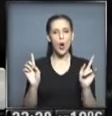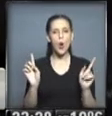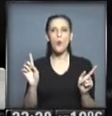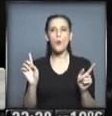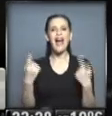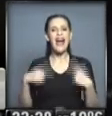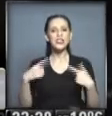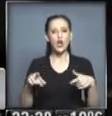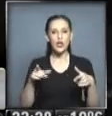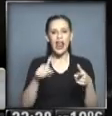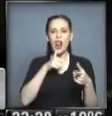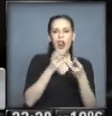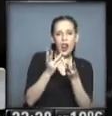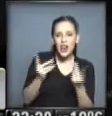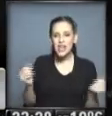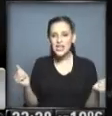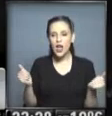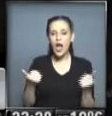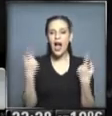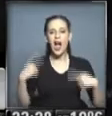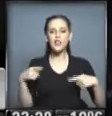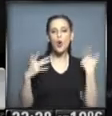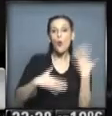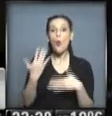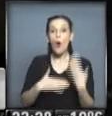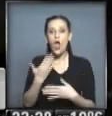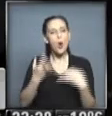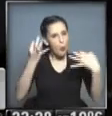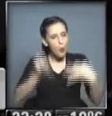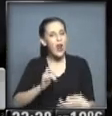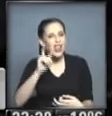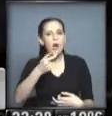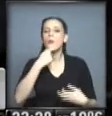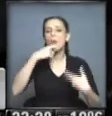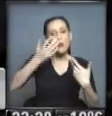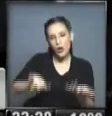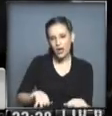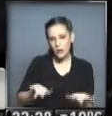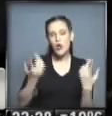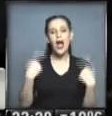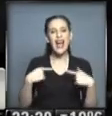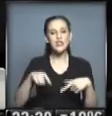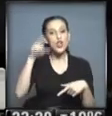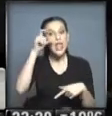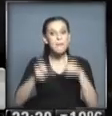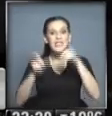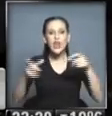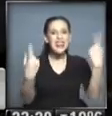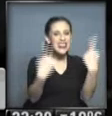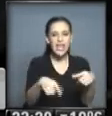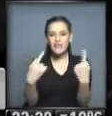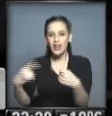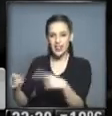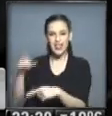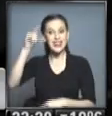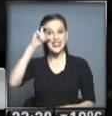son canciones líquidas, son canciones para jugar. Son muy buenas ideas. Una de ellas, por ejemplo, hizo cantar a 10 personas distintas